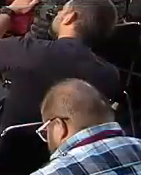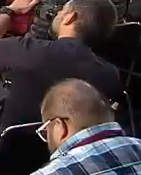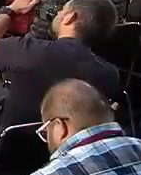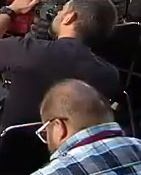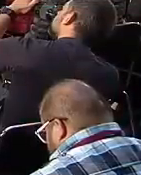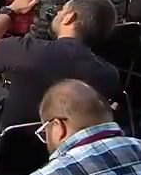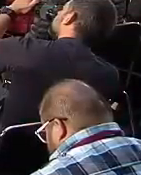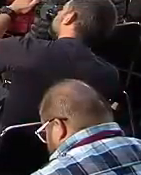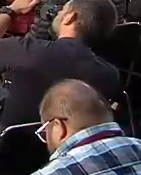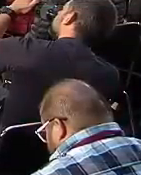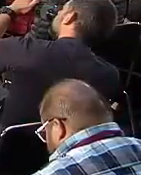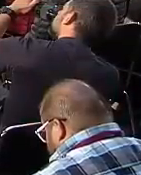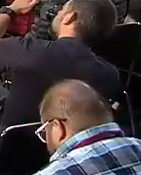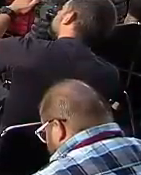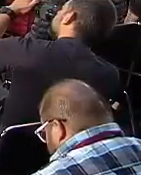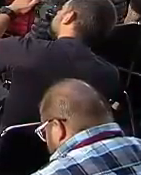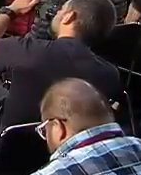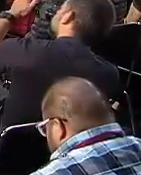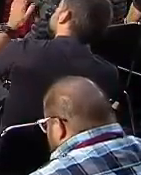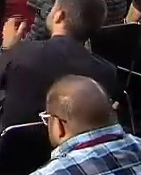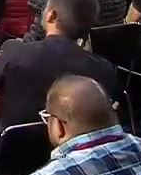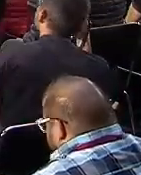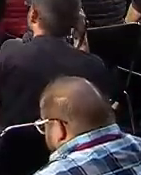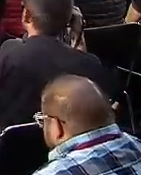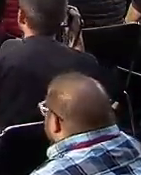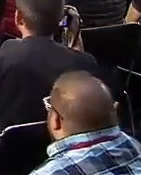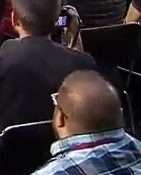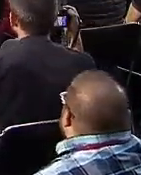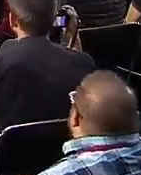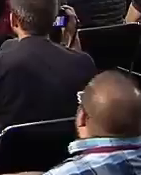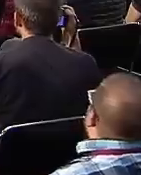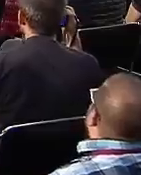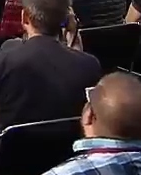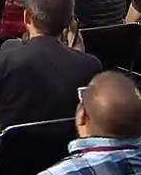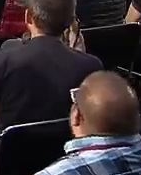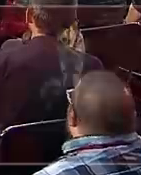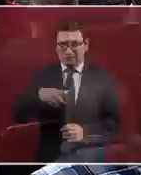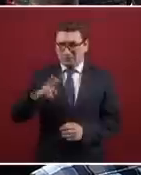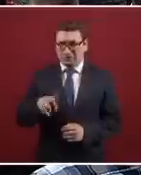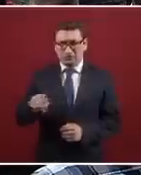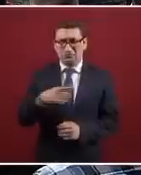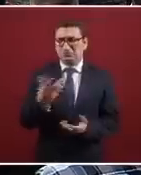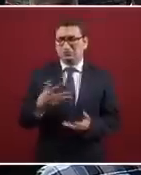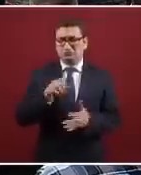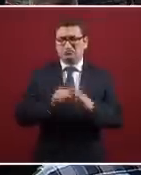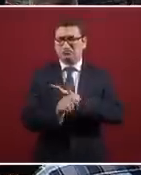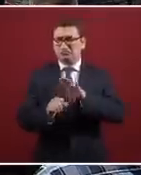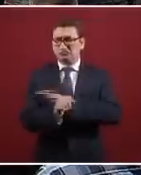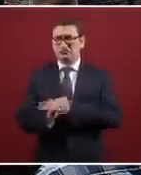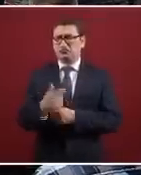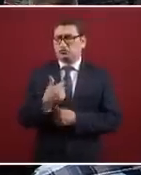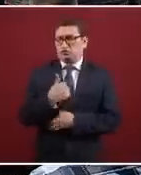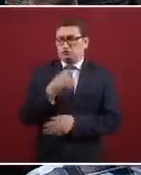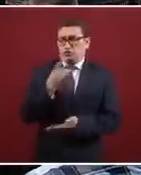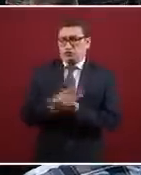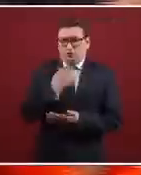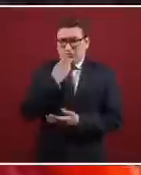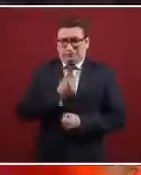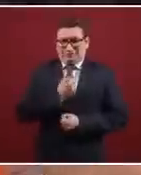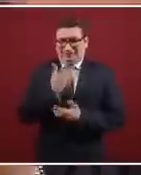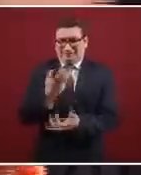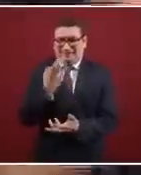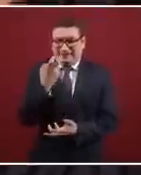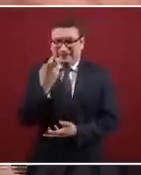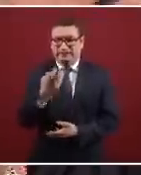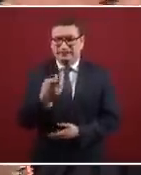nunca jamás pudieran negar que era verdad lo que yo decía. Entonces, yo simplemente quería decir esto